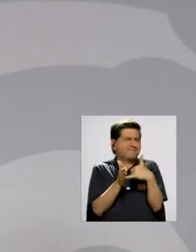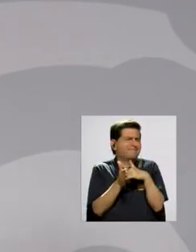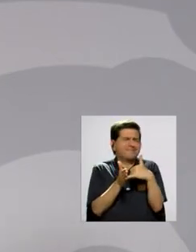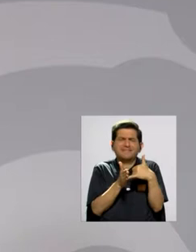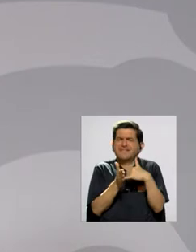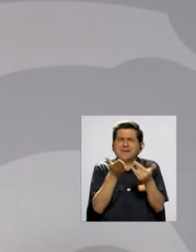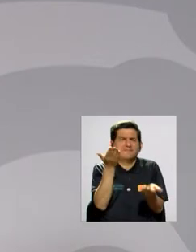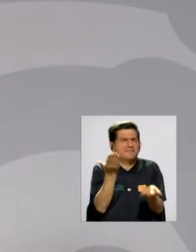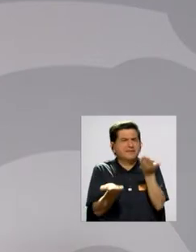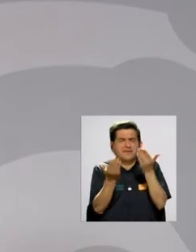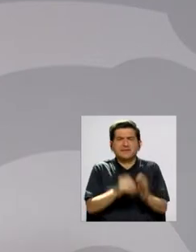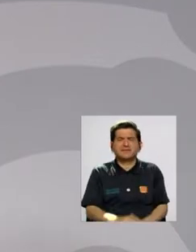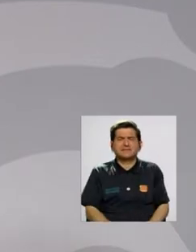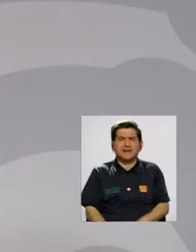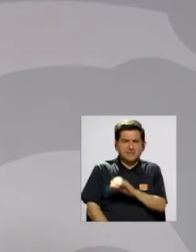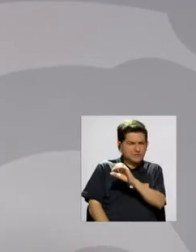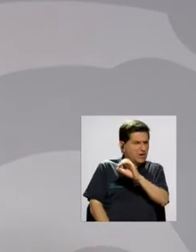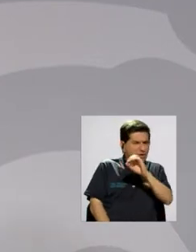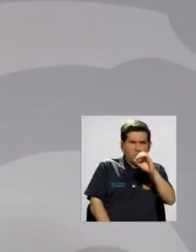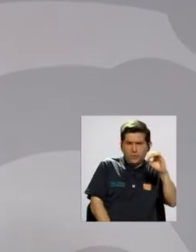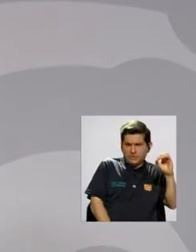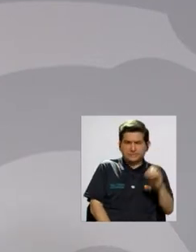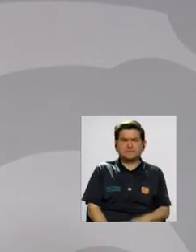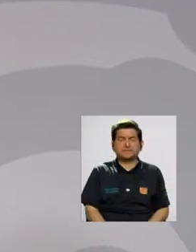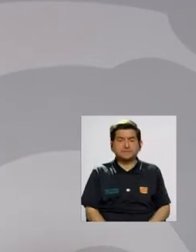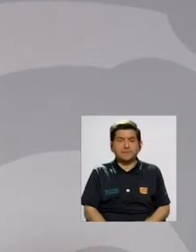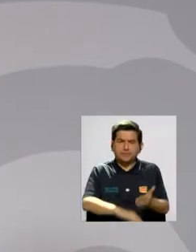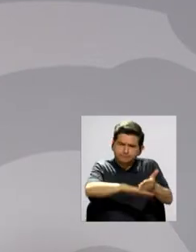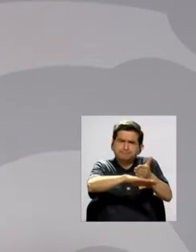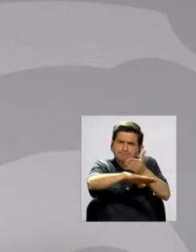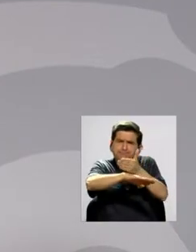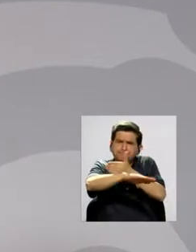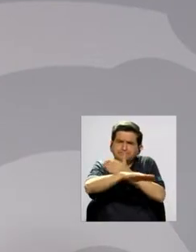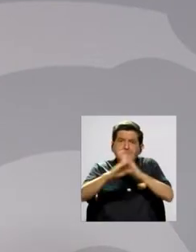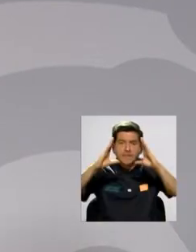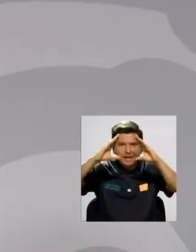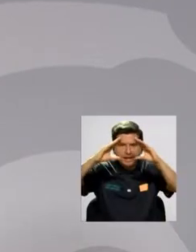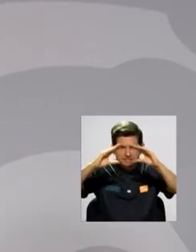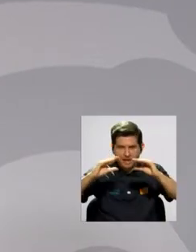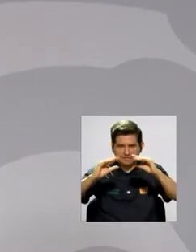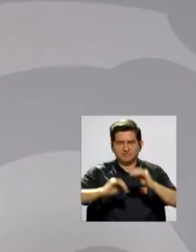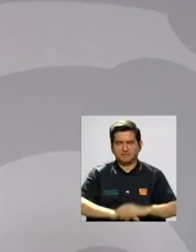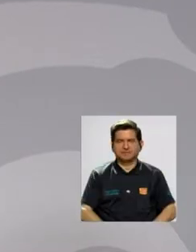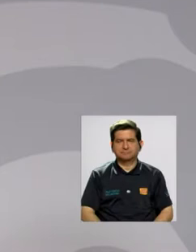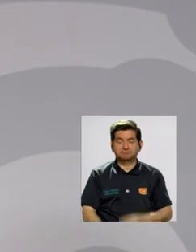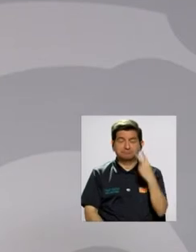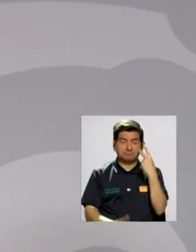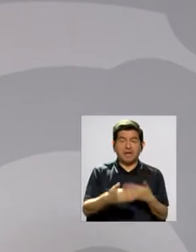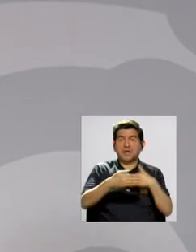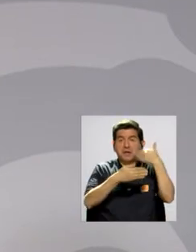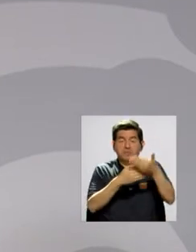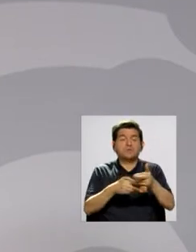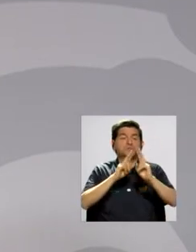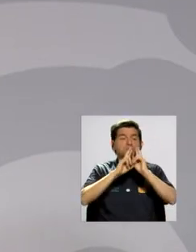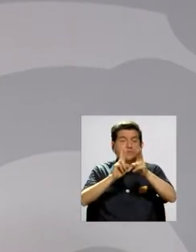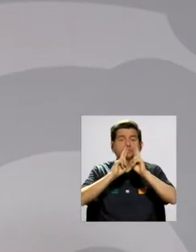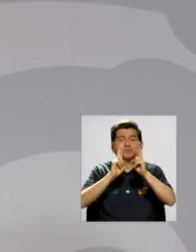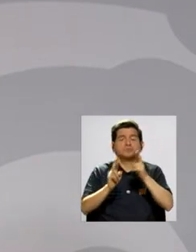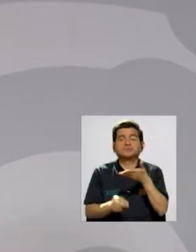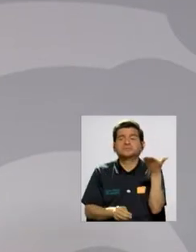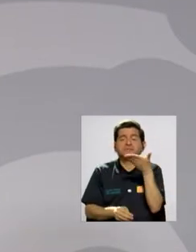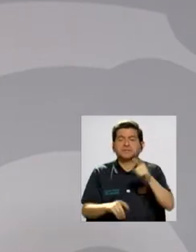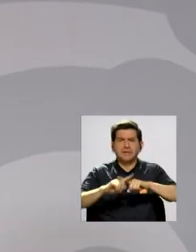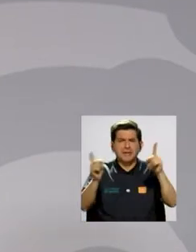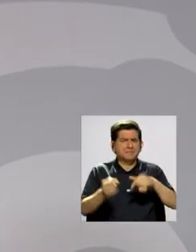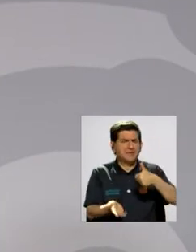zona oeste, muy, muy débil, y que fue mejorando en el transcurso de la tarde. Vamos a ver qué dicen los resultados, pero